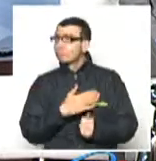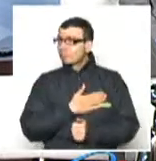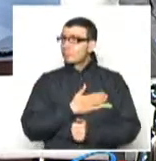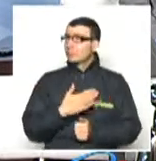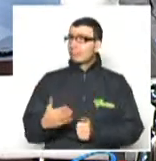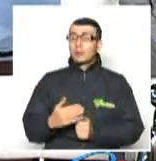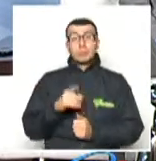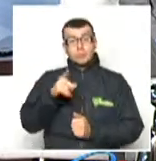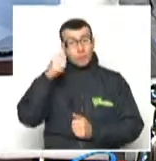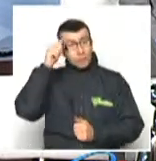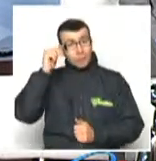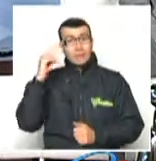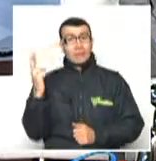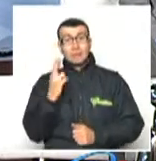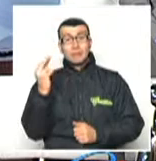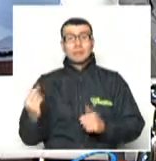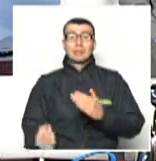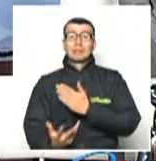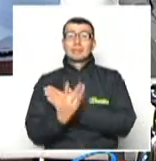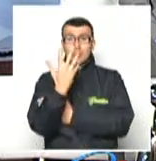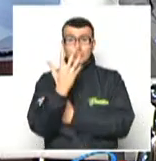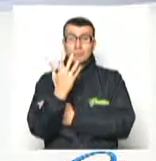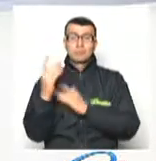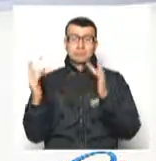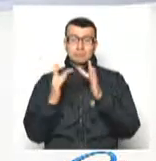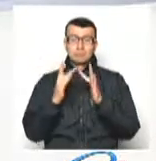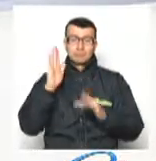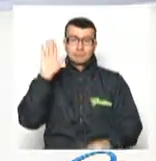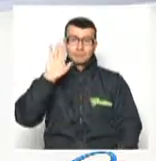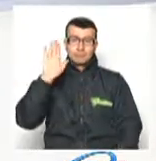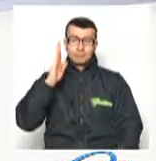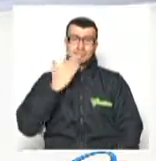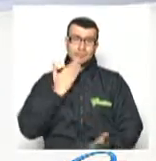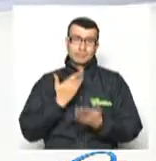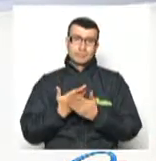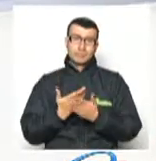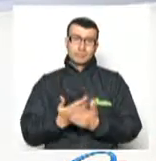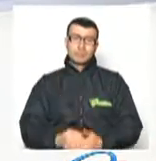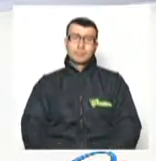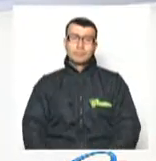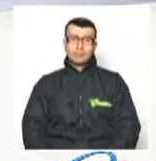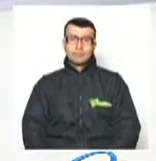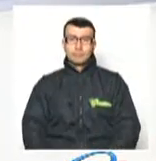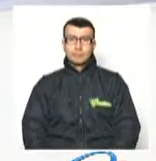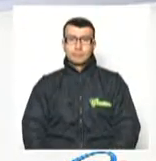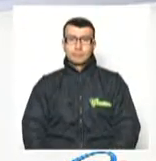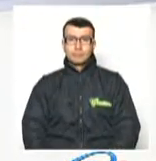Ustedes no olviden remisión a las 5 de la mañana de Conexión Vital. Gracias por estar con nosotros. Feliz noche.